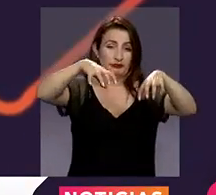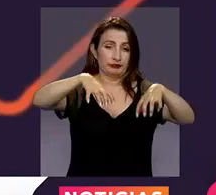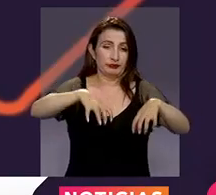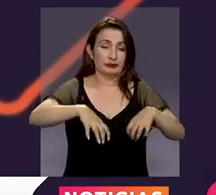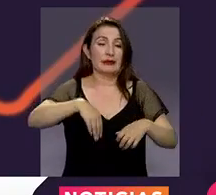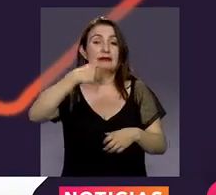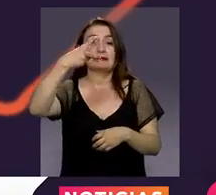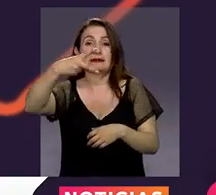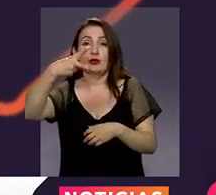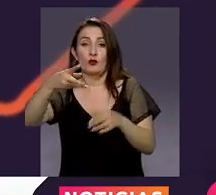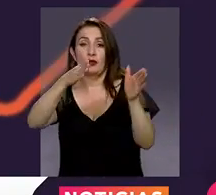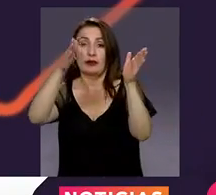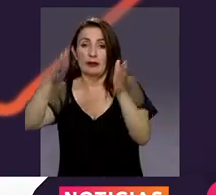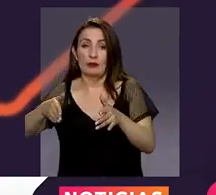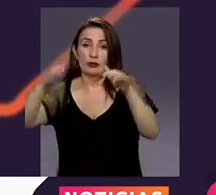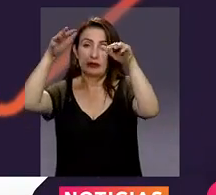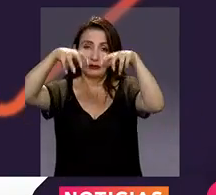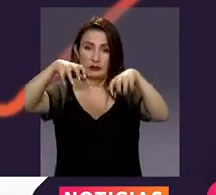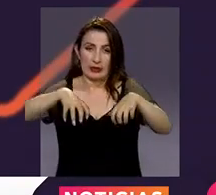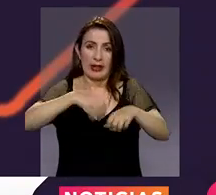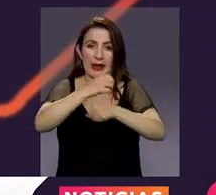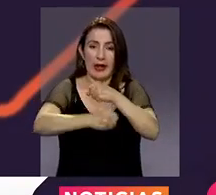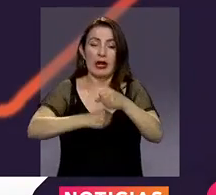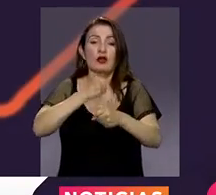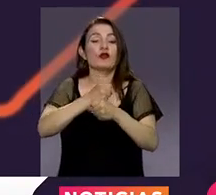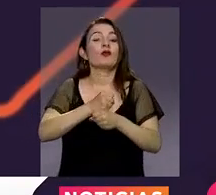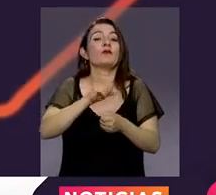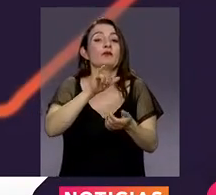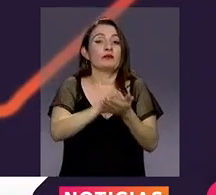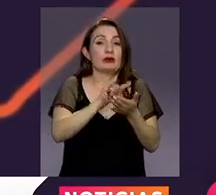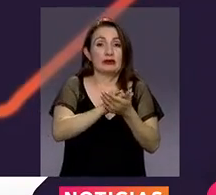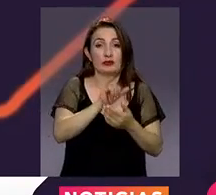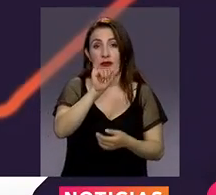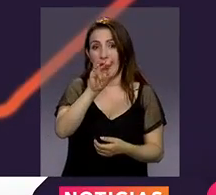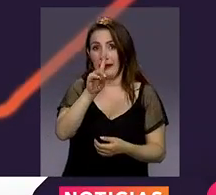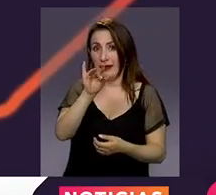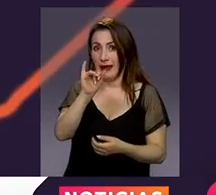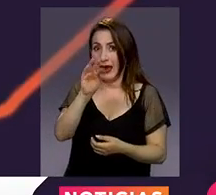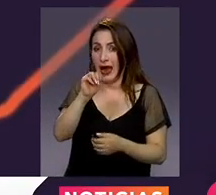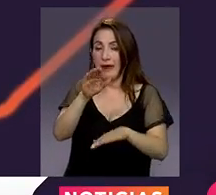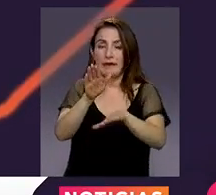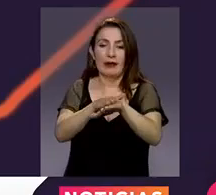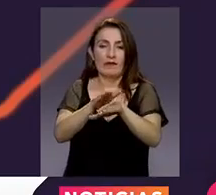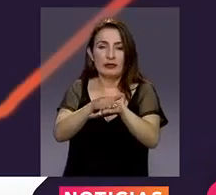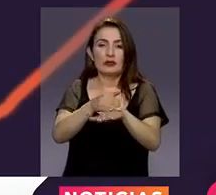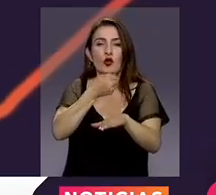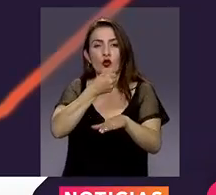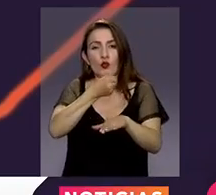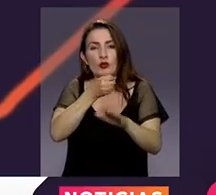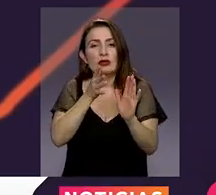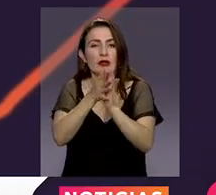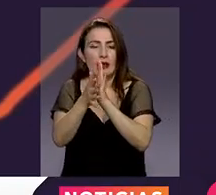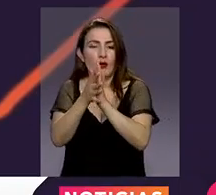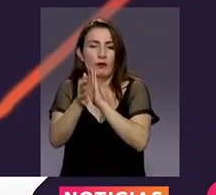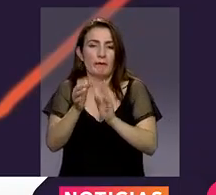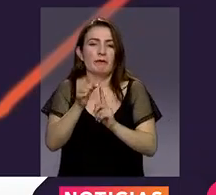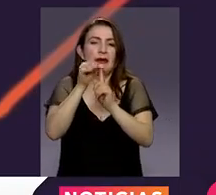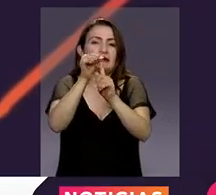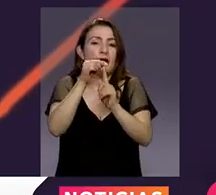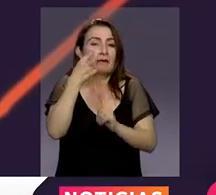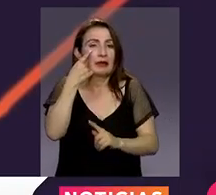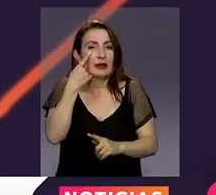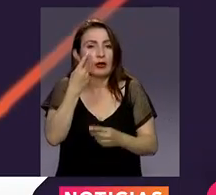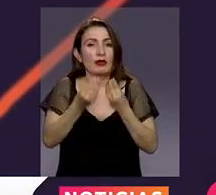la segunda temporada de lluvias del año. Por lo tanto, el IDEAM seguirá emitiendo comunicados especiales para